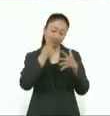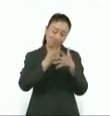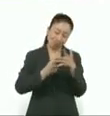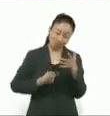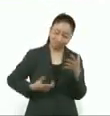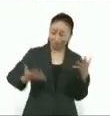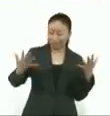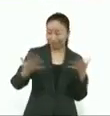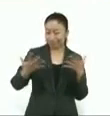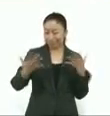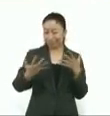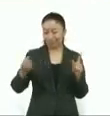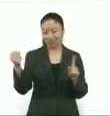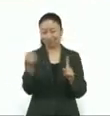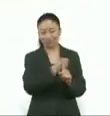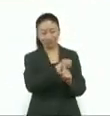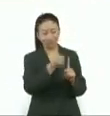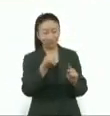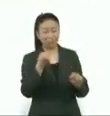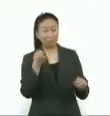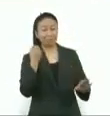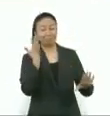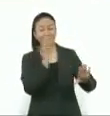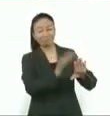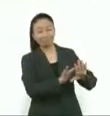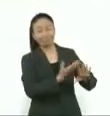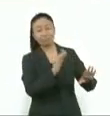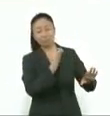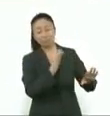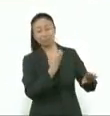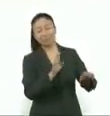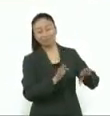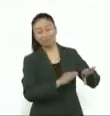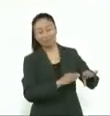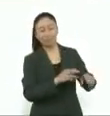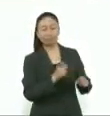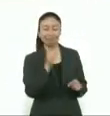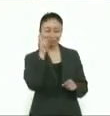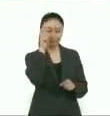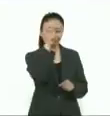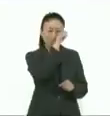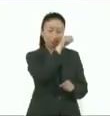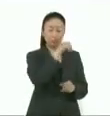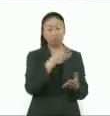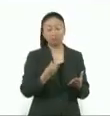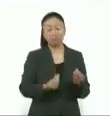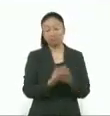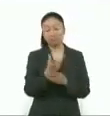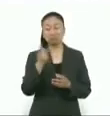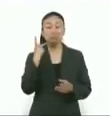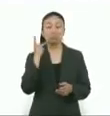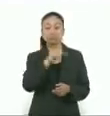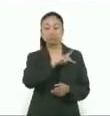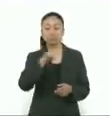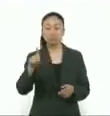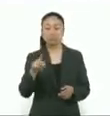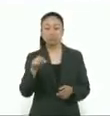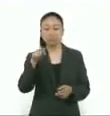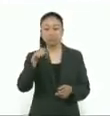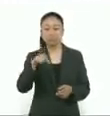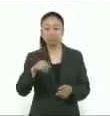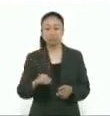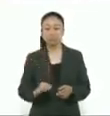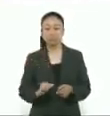mucho que combatir contra la violencia, aunque hay nuevas políticas públicas. Veo aquí a nuestra fiscal de la Ciudad